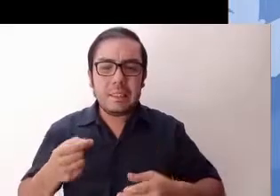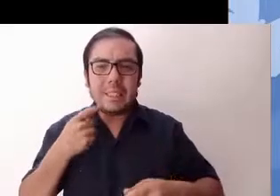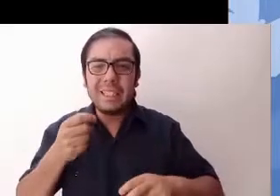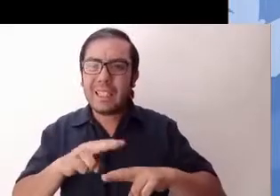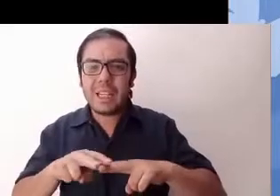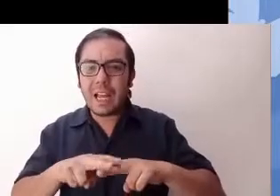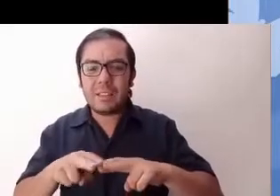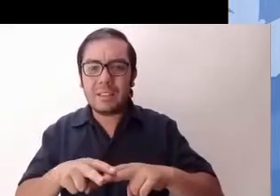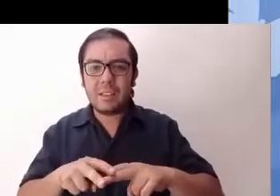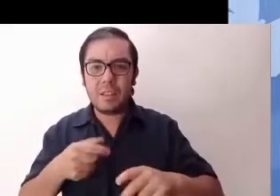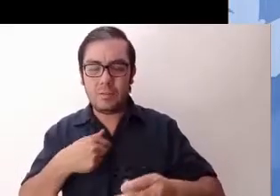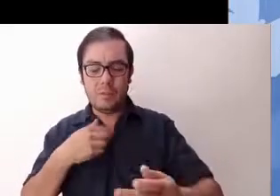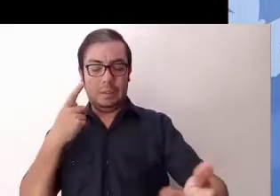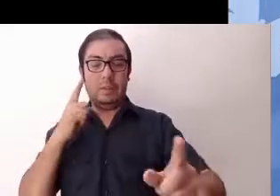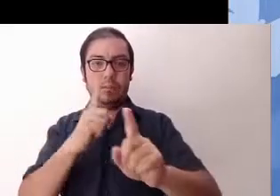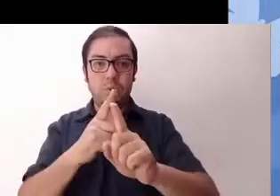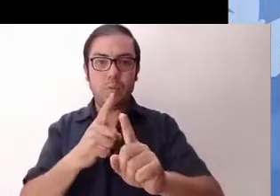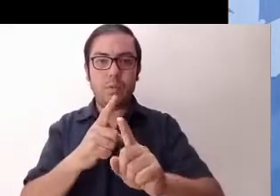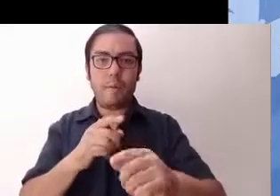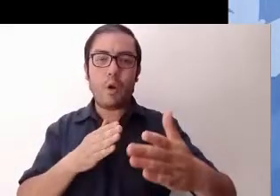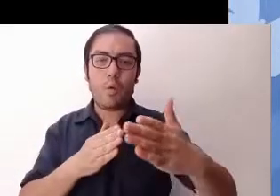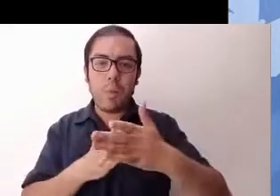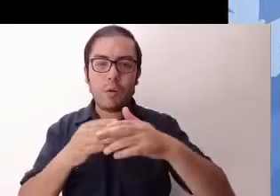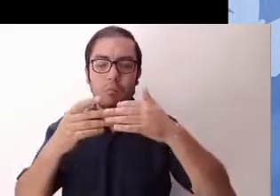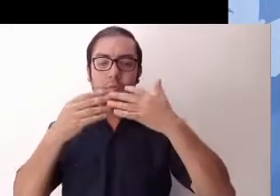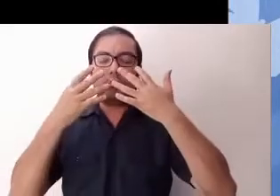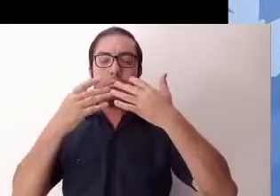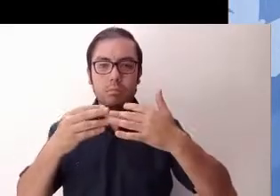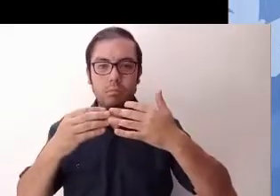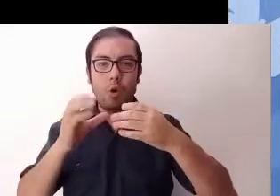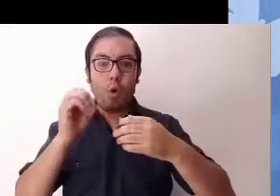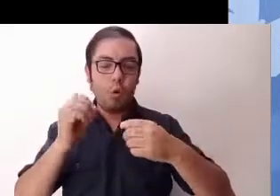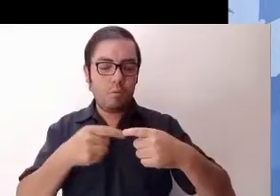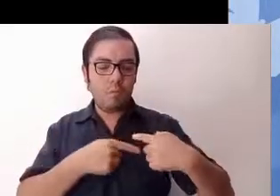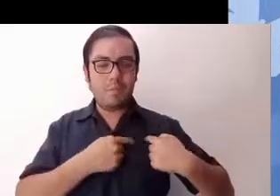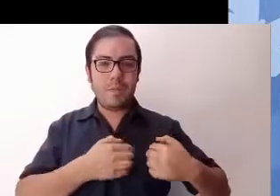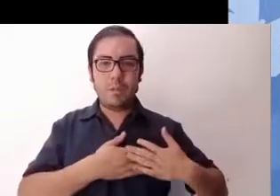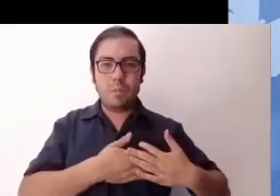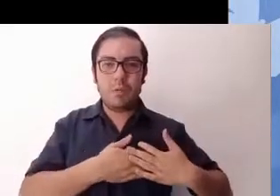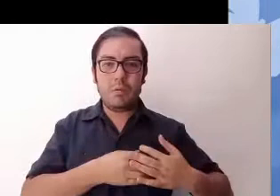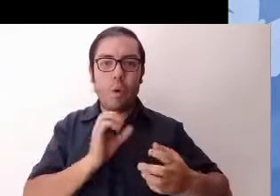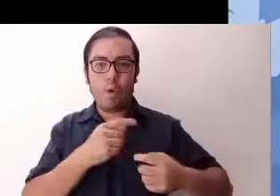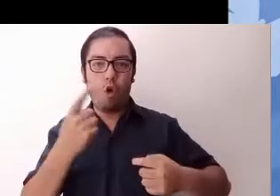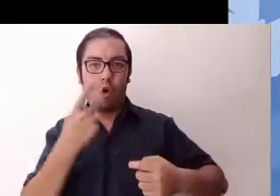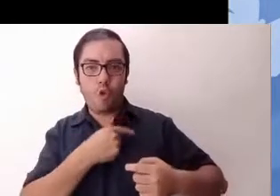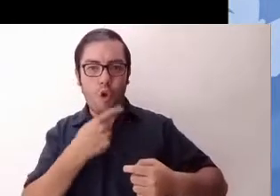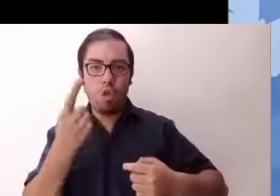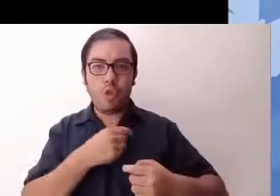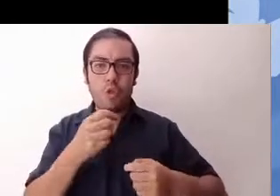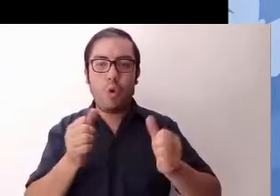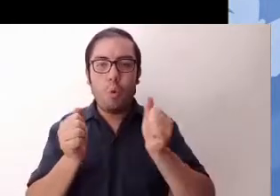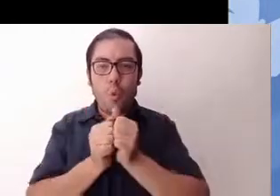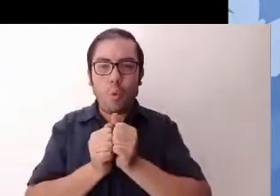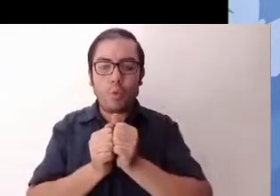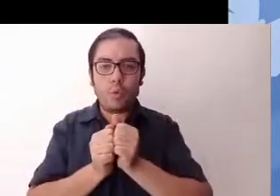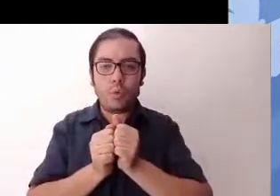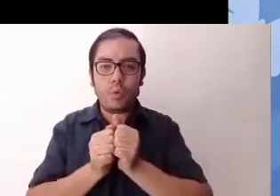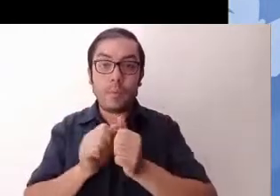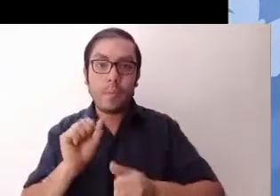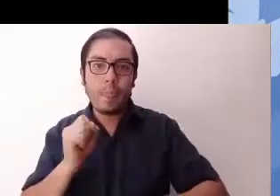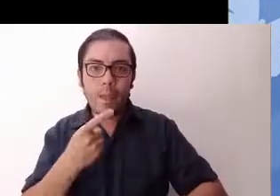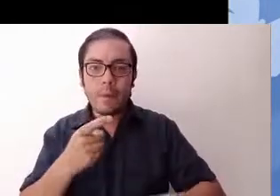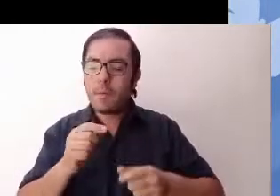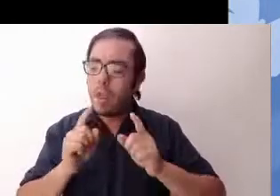todo, tenemos que empezar a revisar, ¿no es cierto?, si la persona está consciente, si respira, si no